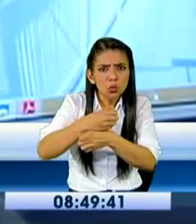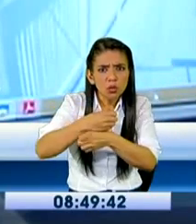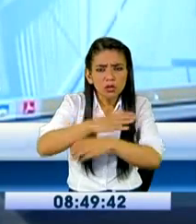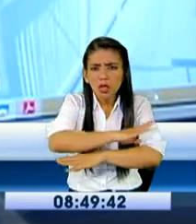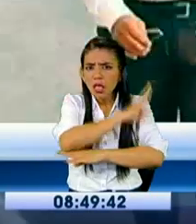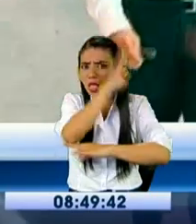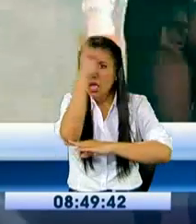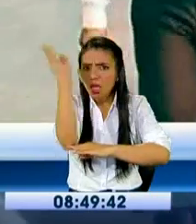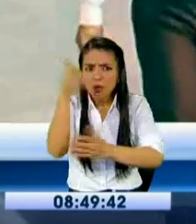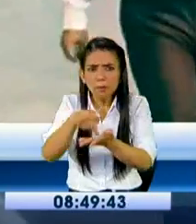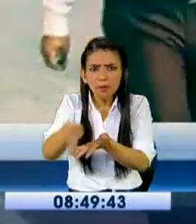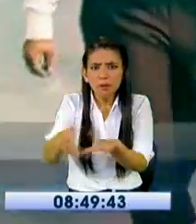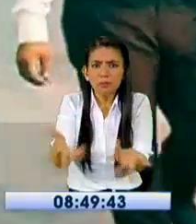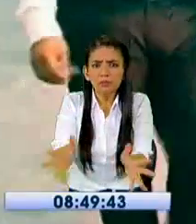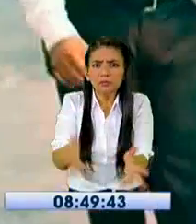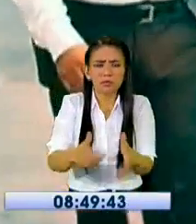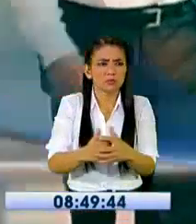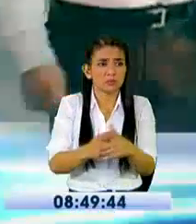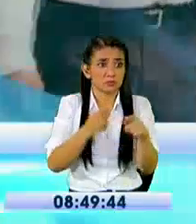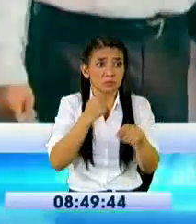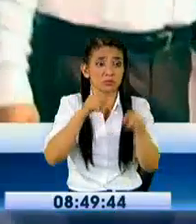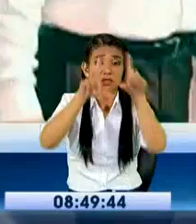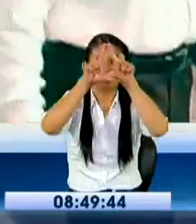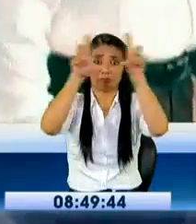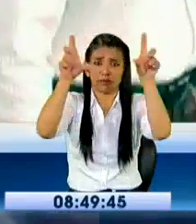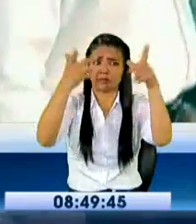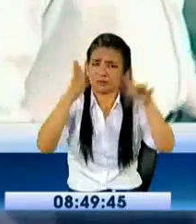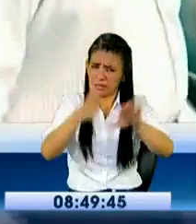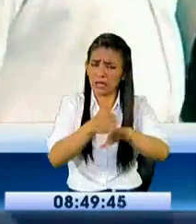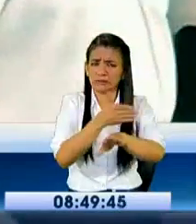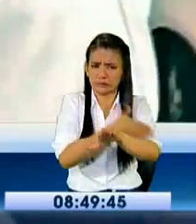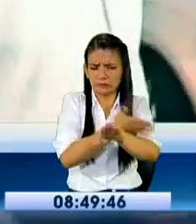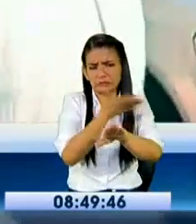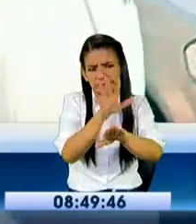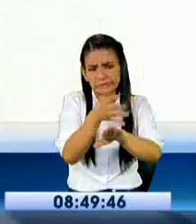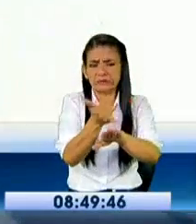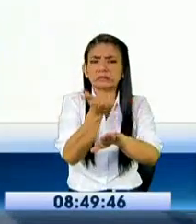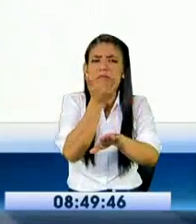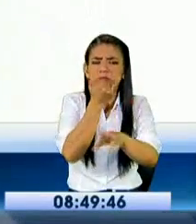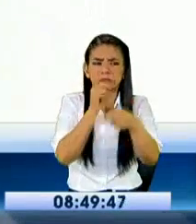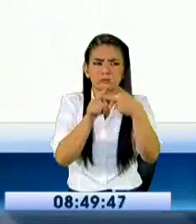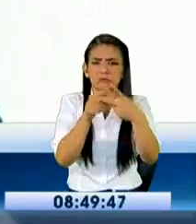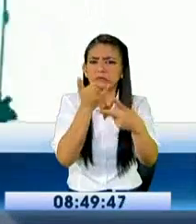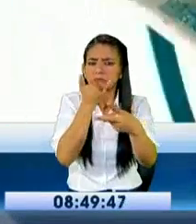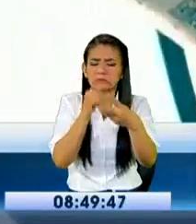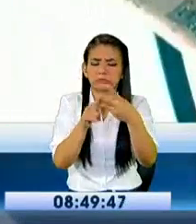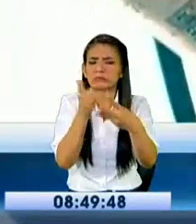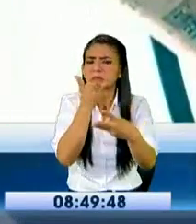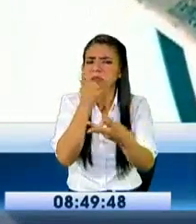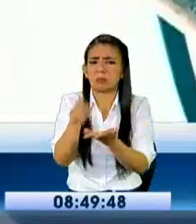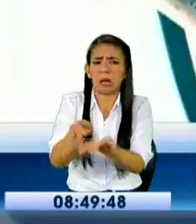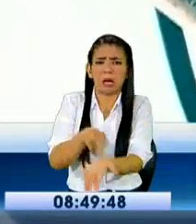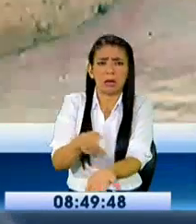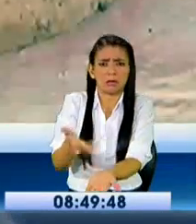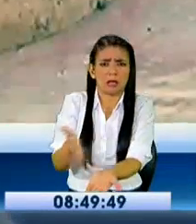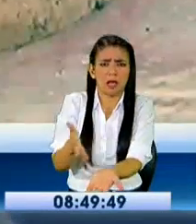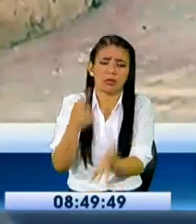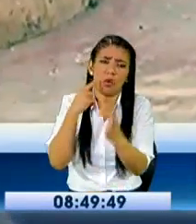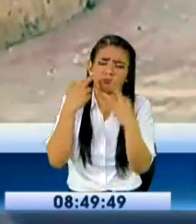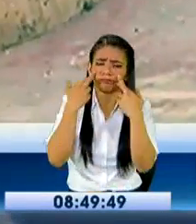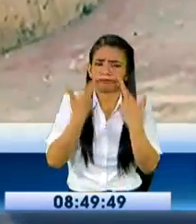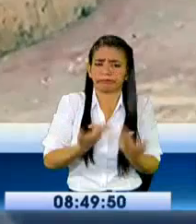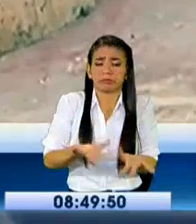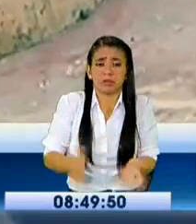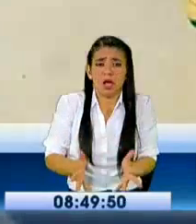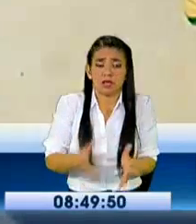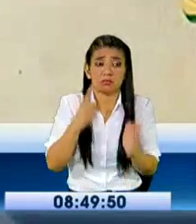que no es así. Vera señala que la empresa habría incurrido en algunas anomalías que se niega a reconocer. Yo solamente en la noche ponen un guardia,